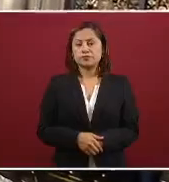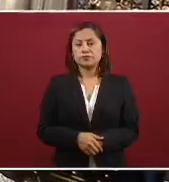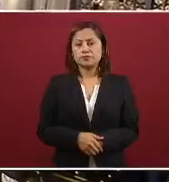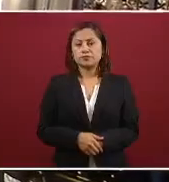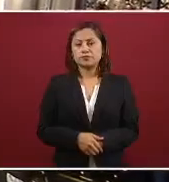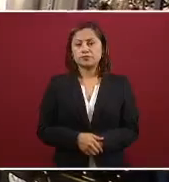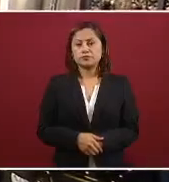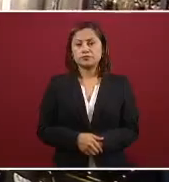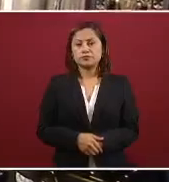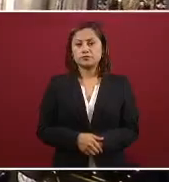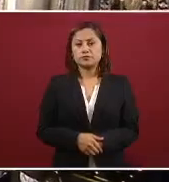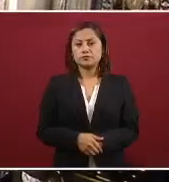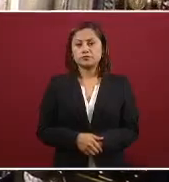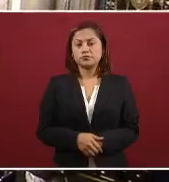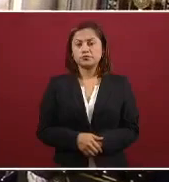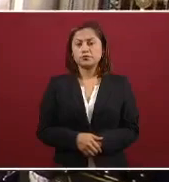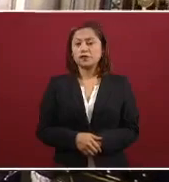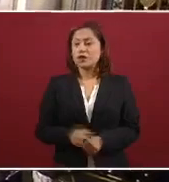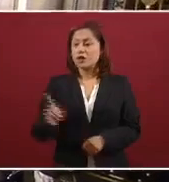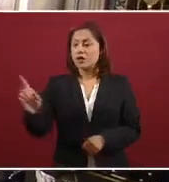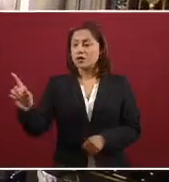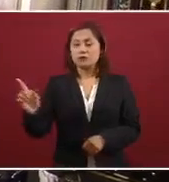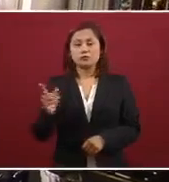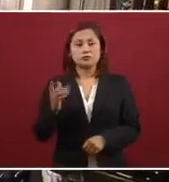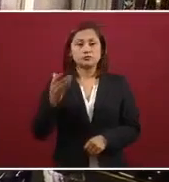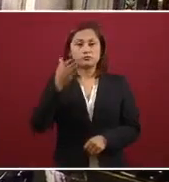al Instituto de la Transparencia,